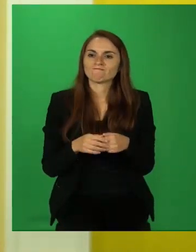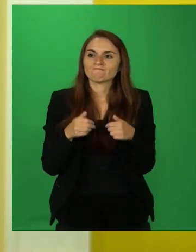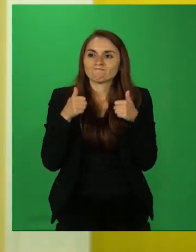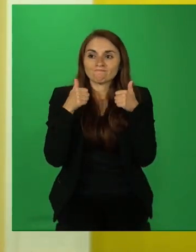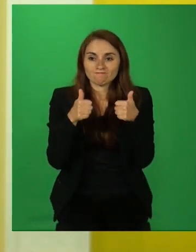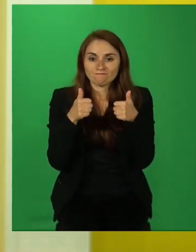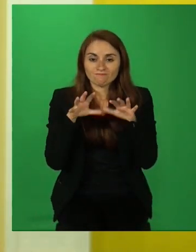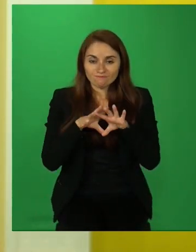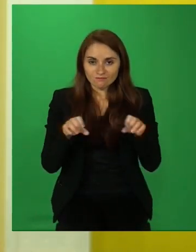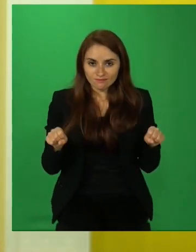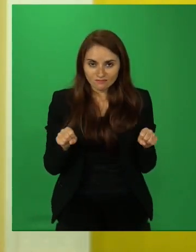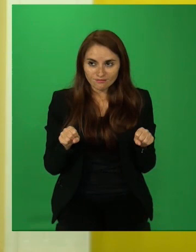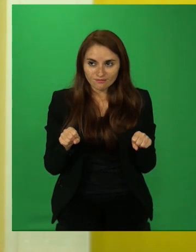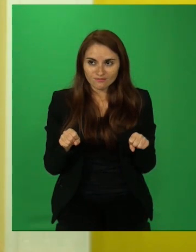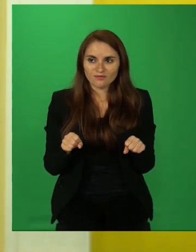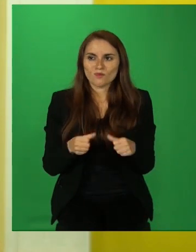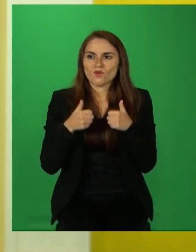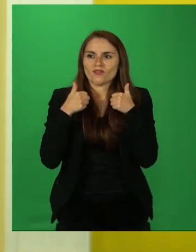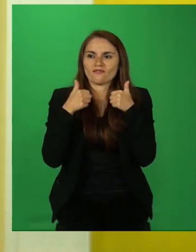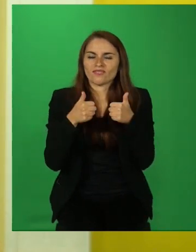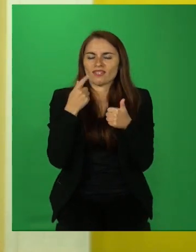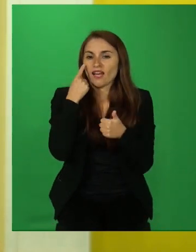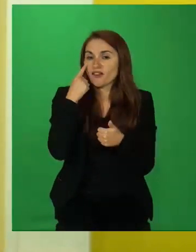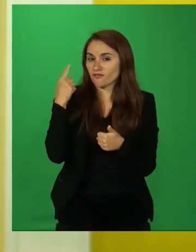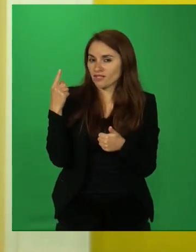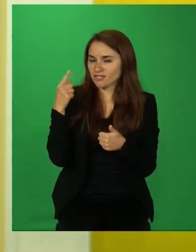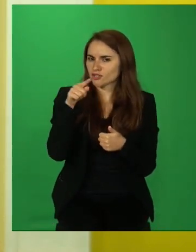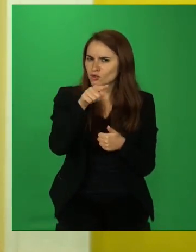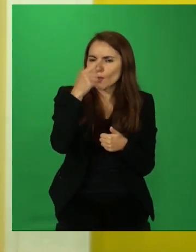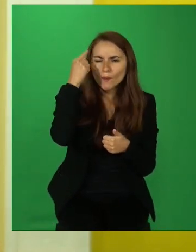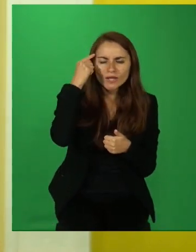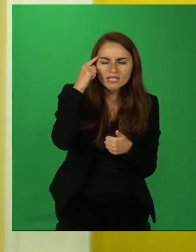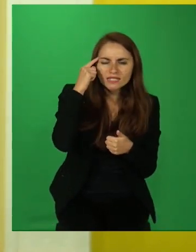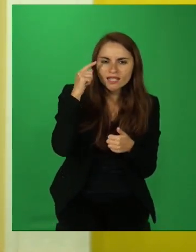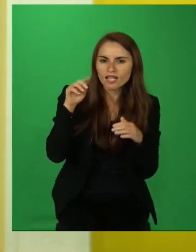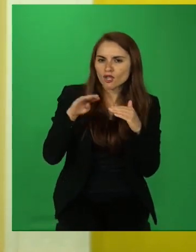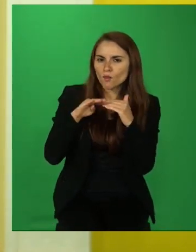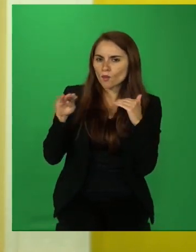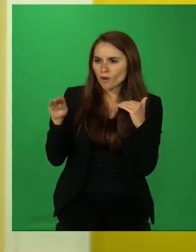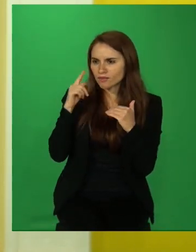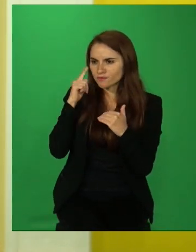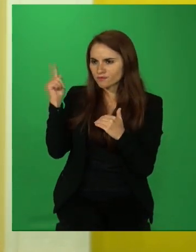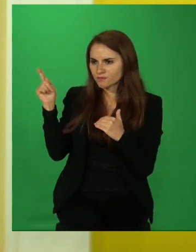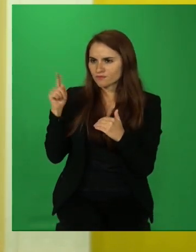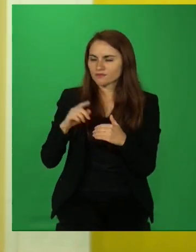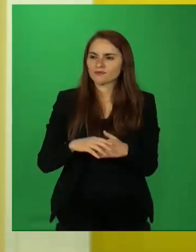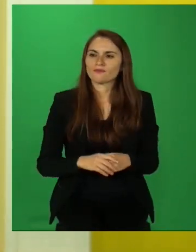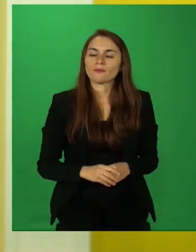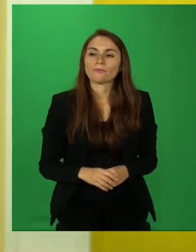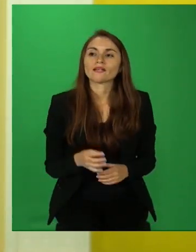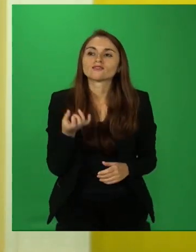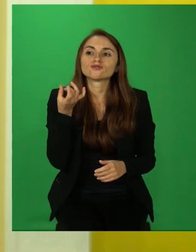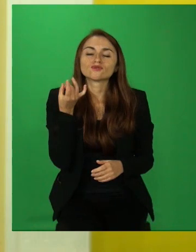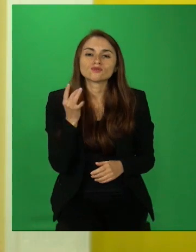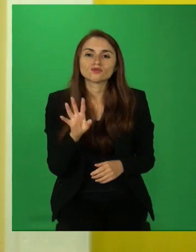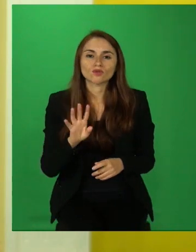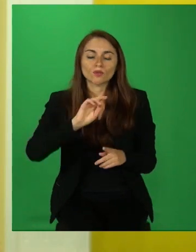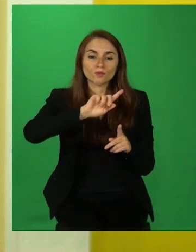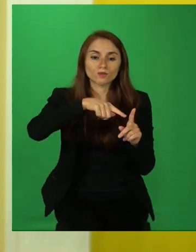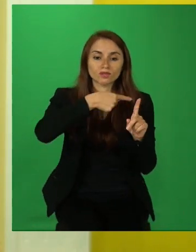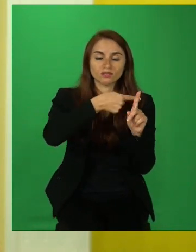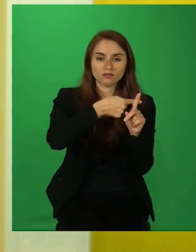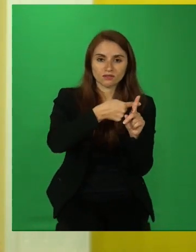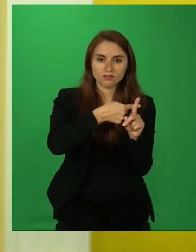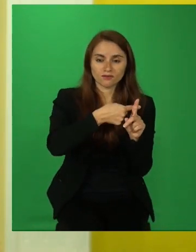lo tienes listo entonces bien veamos si lo que estás pensando es correcto la única manera que un número positivo